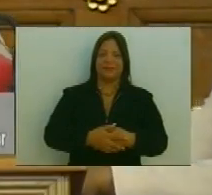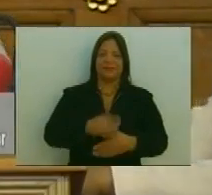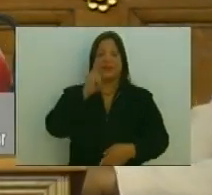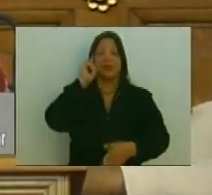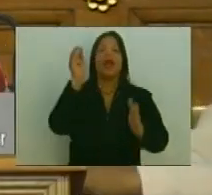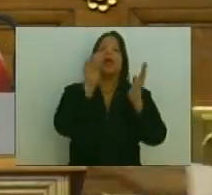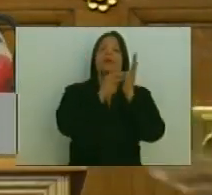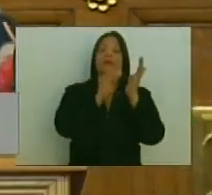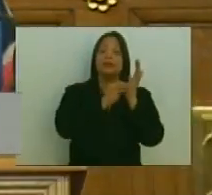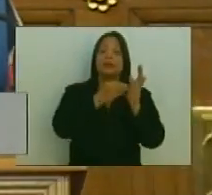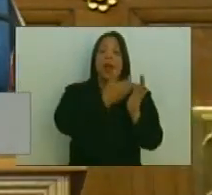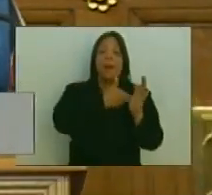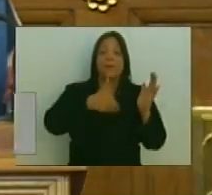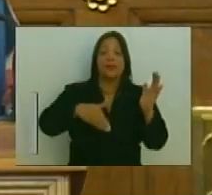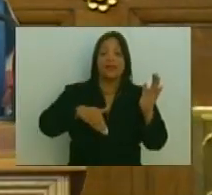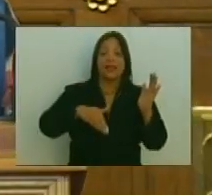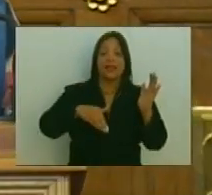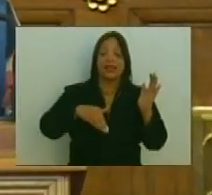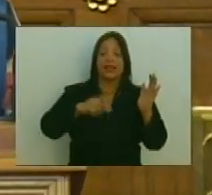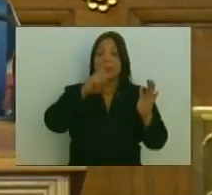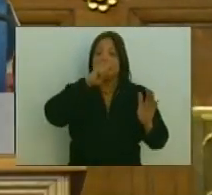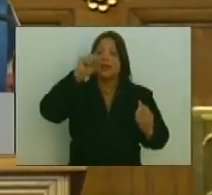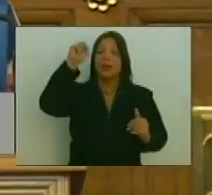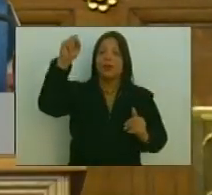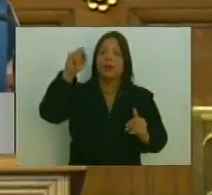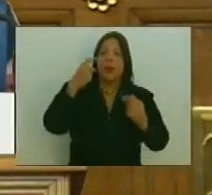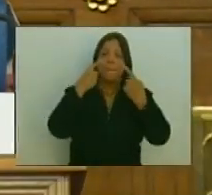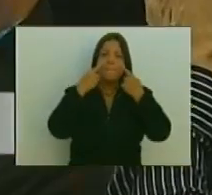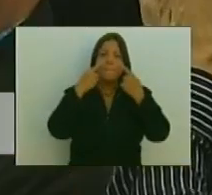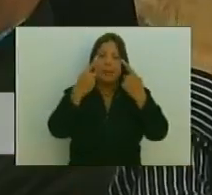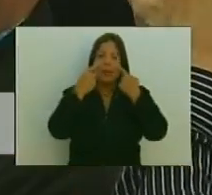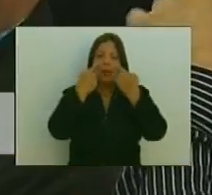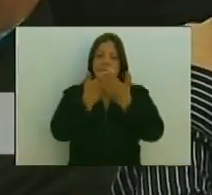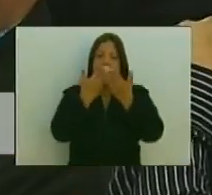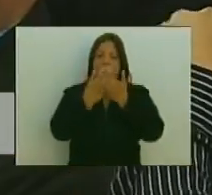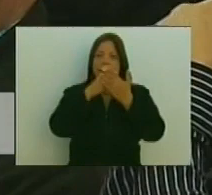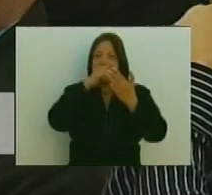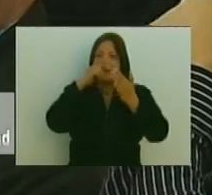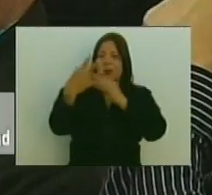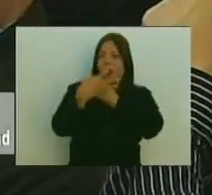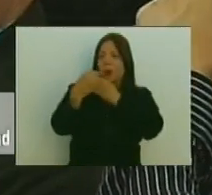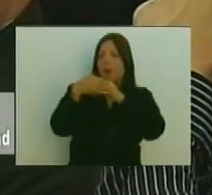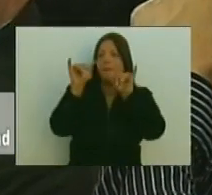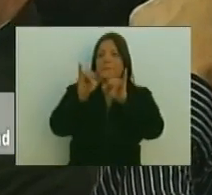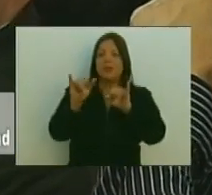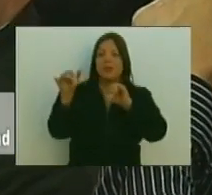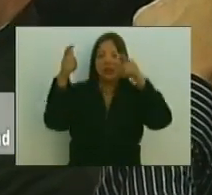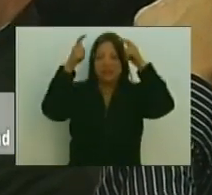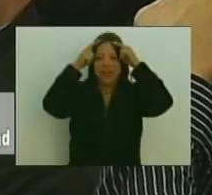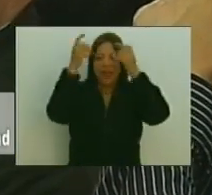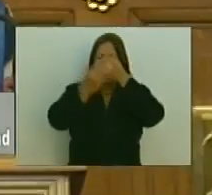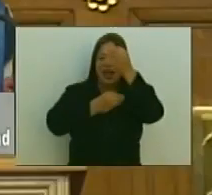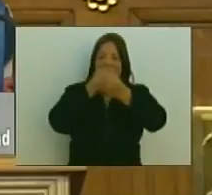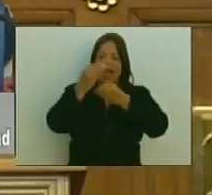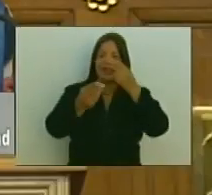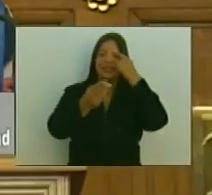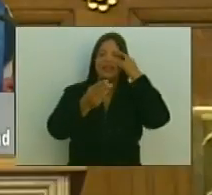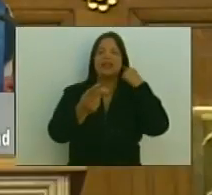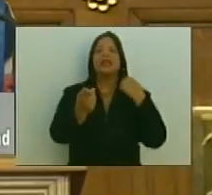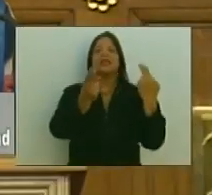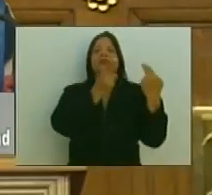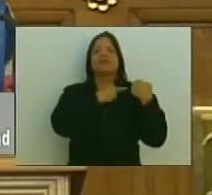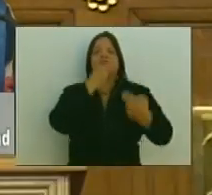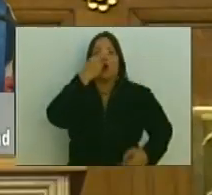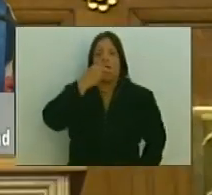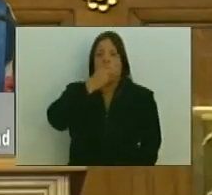Considerando que el presidente Nicolás Maduro, con miras a continuar con el legado del comandante Hugo Chávez, asumió el supremo compromiso